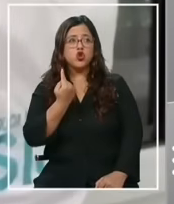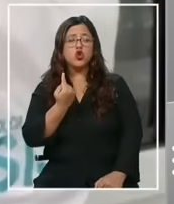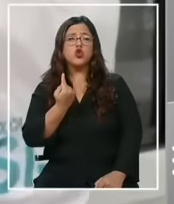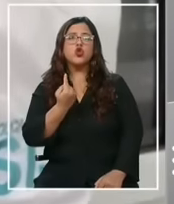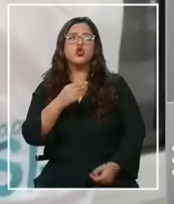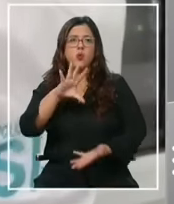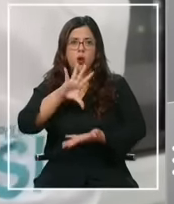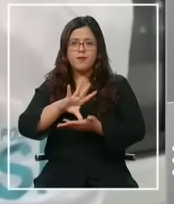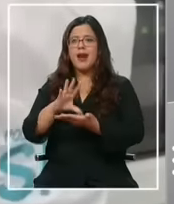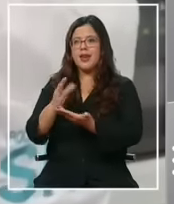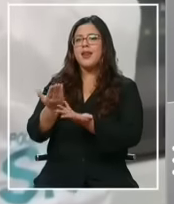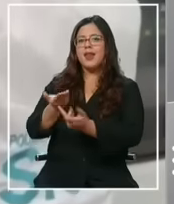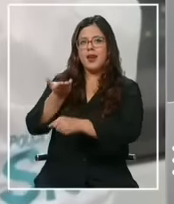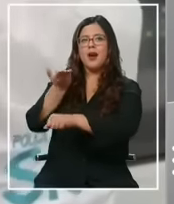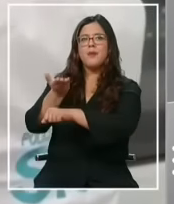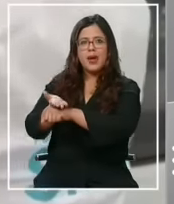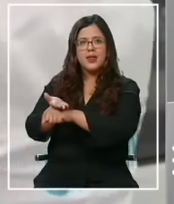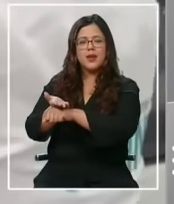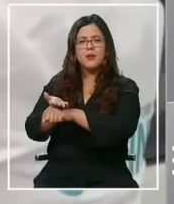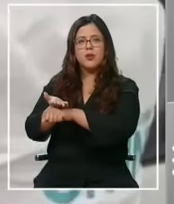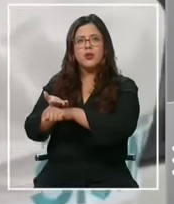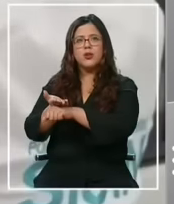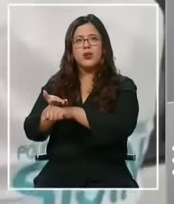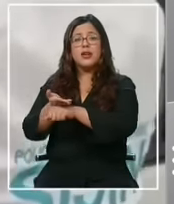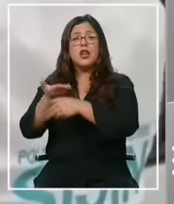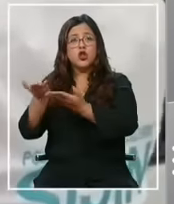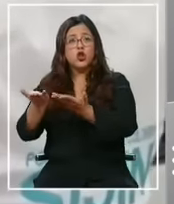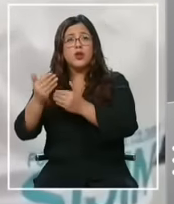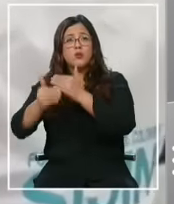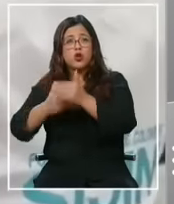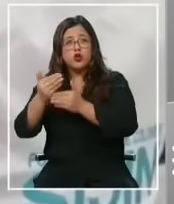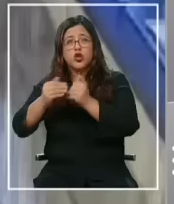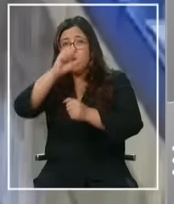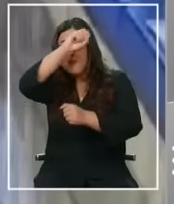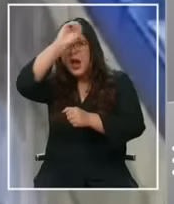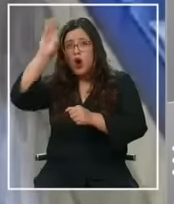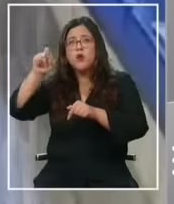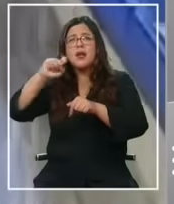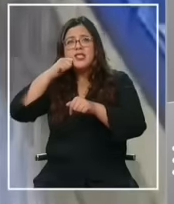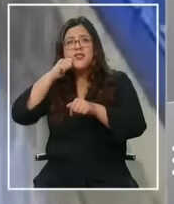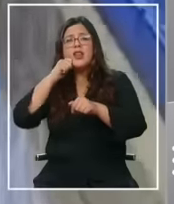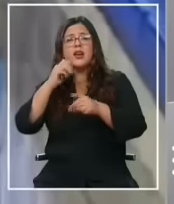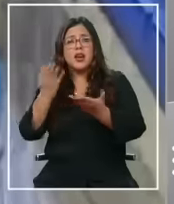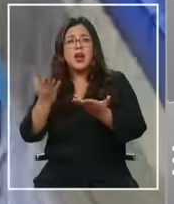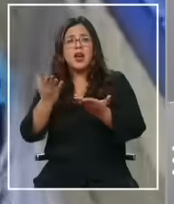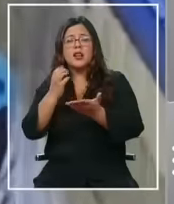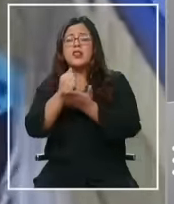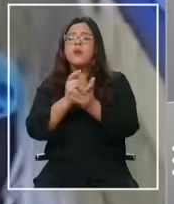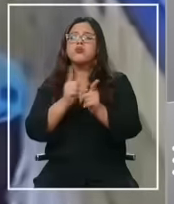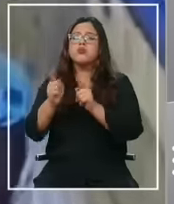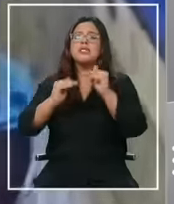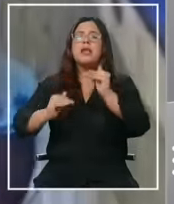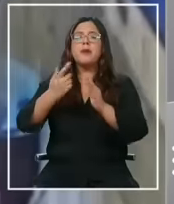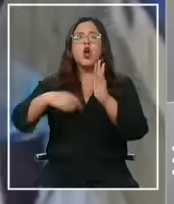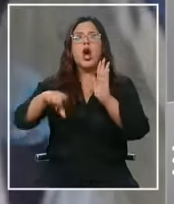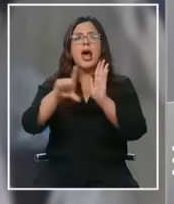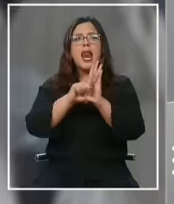requirente y Colombia el Estado requerido, por lo tanto el proceso para ello es una extradición pasiva y se tramita de acuerdo a su